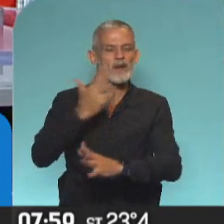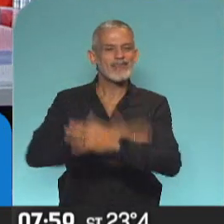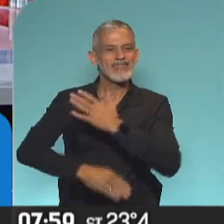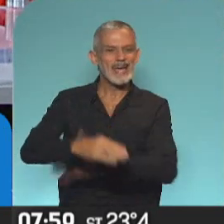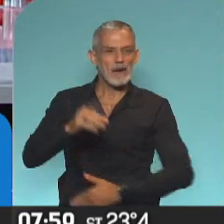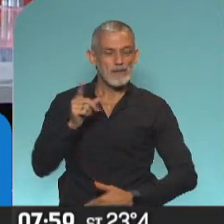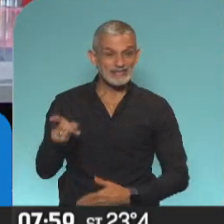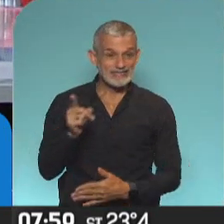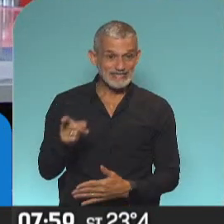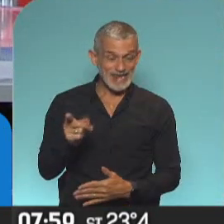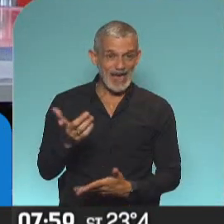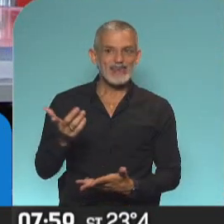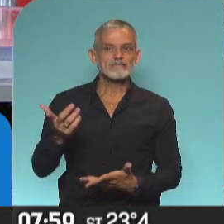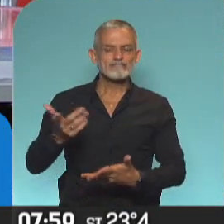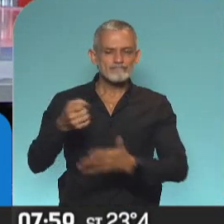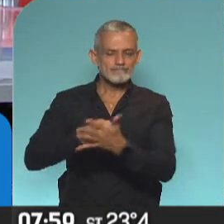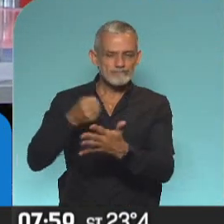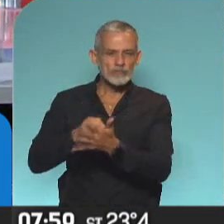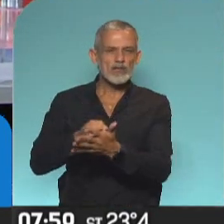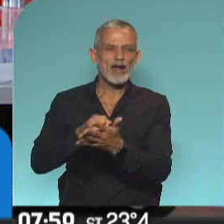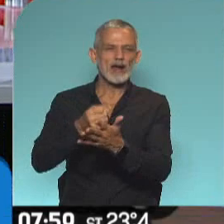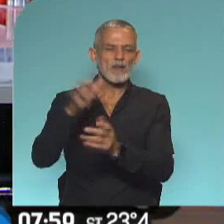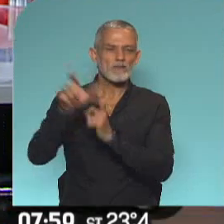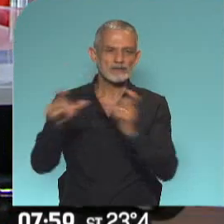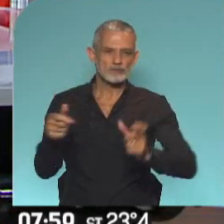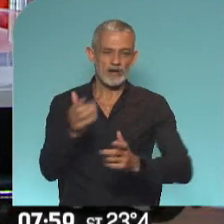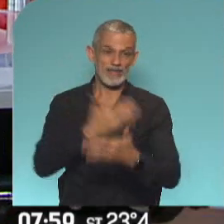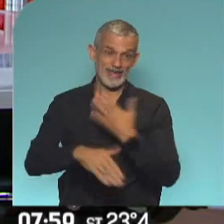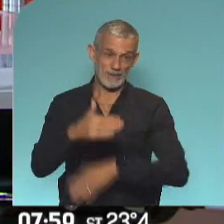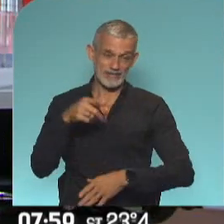discapacidad y a abogar por los derechos de las personas con discapacidad. Seguimos ahora con el gallego.